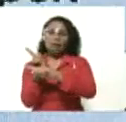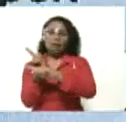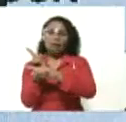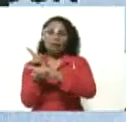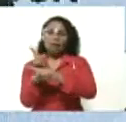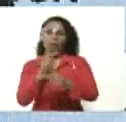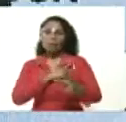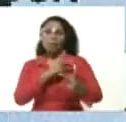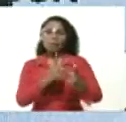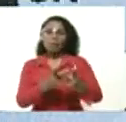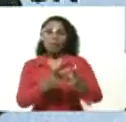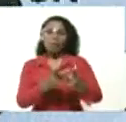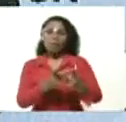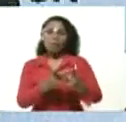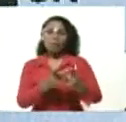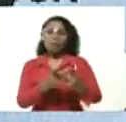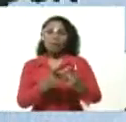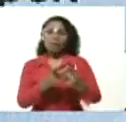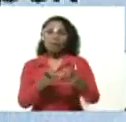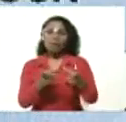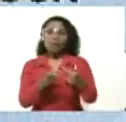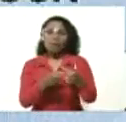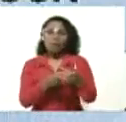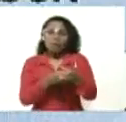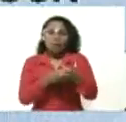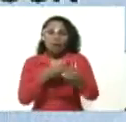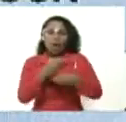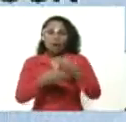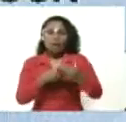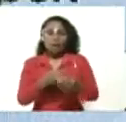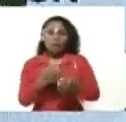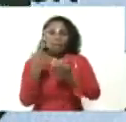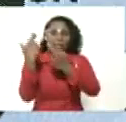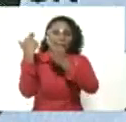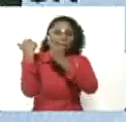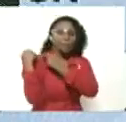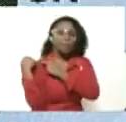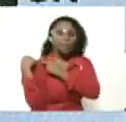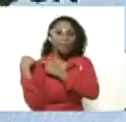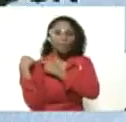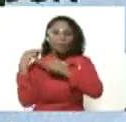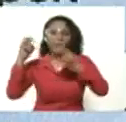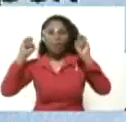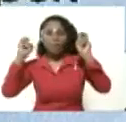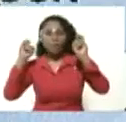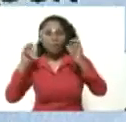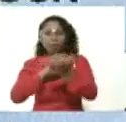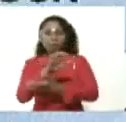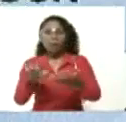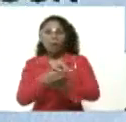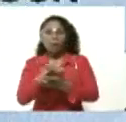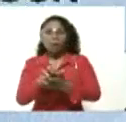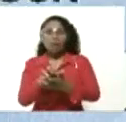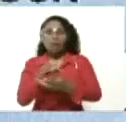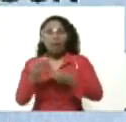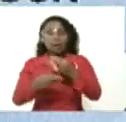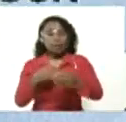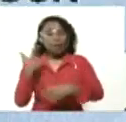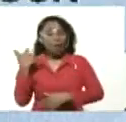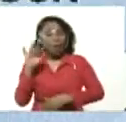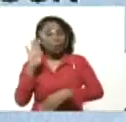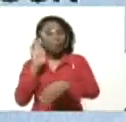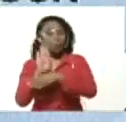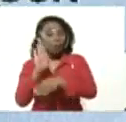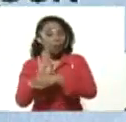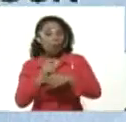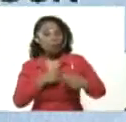esta voluntad de las minorías de recargar sobre sus espaldas las consecuencias de las crisis. Y tenemos cuidado, y esto es también